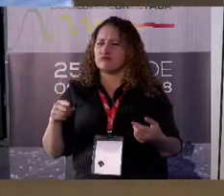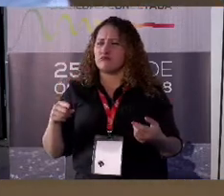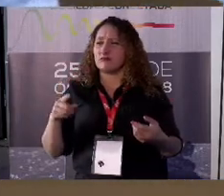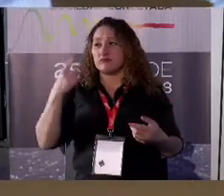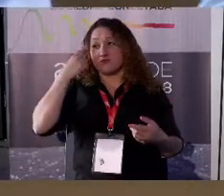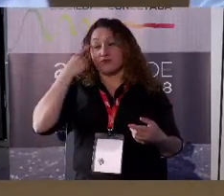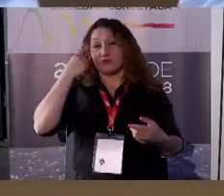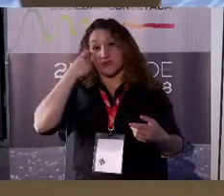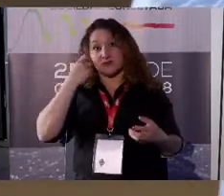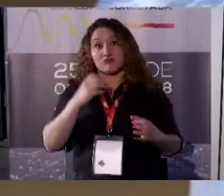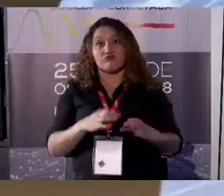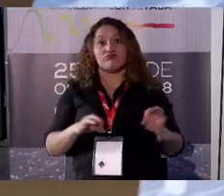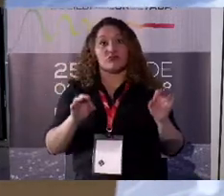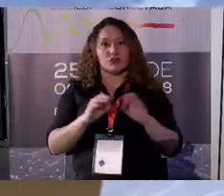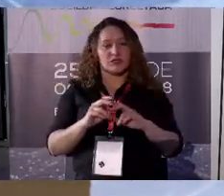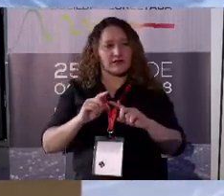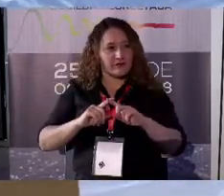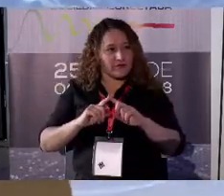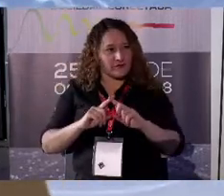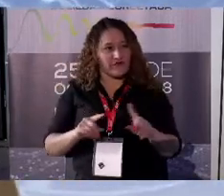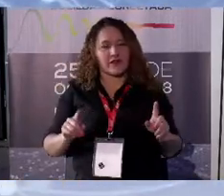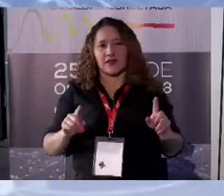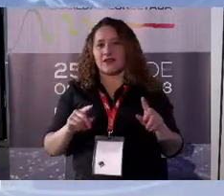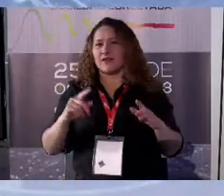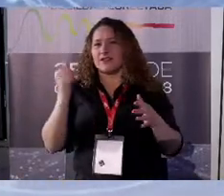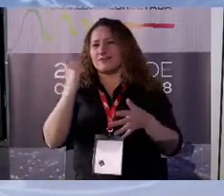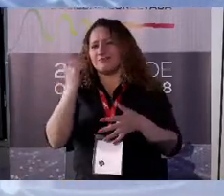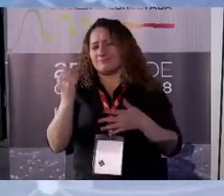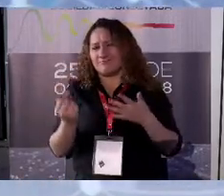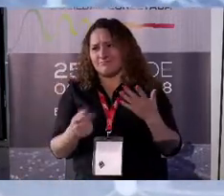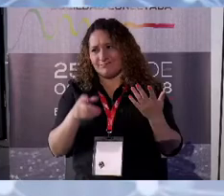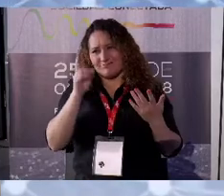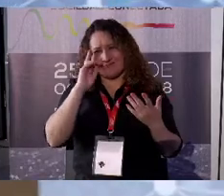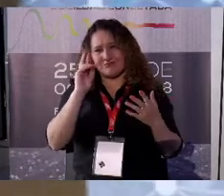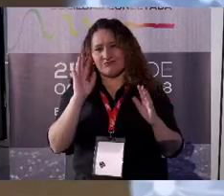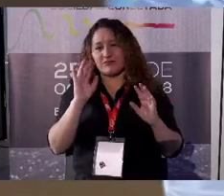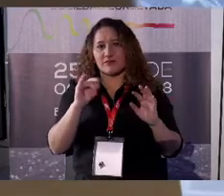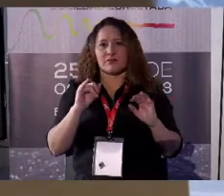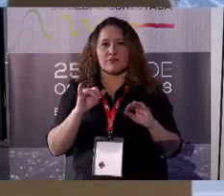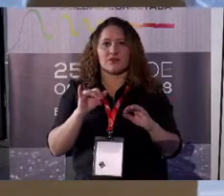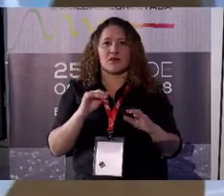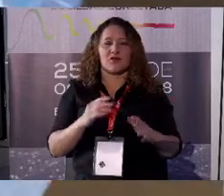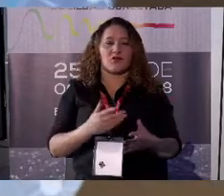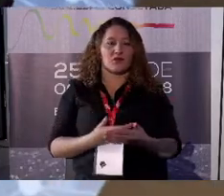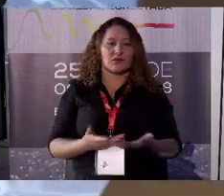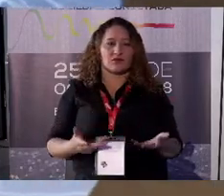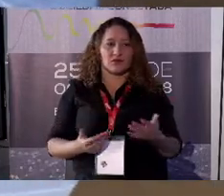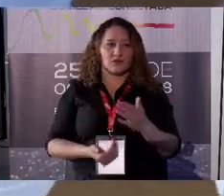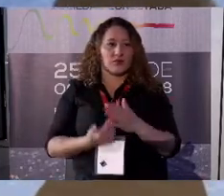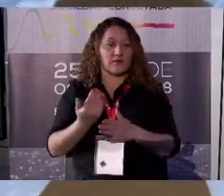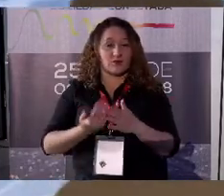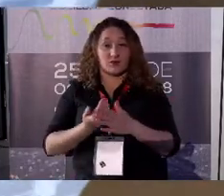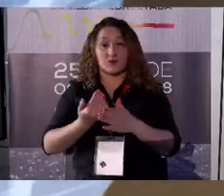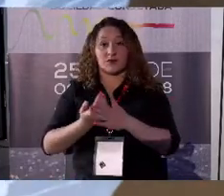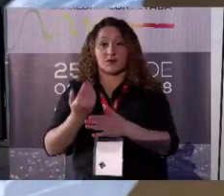reto diferente por muchas razones, pero obviamente que hay muchas cosas nuevas todavía por mirar.